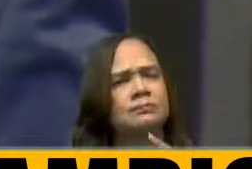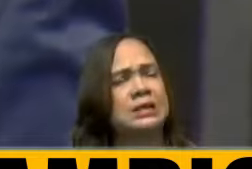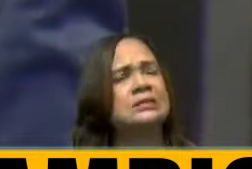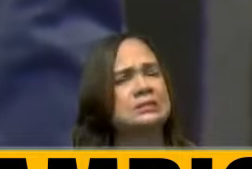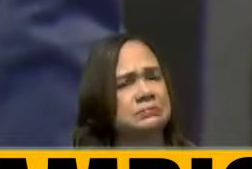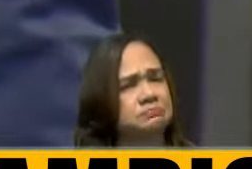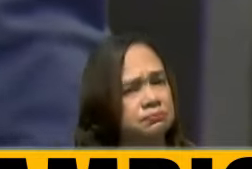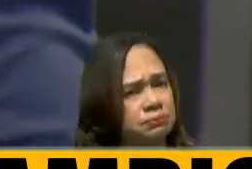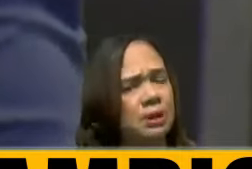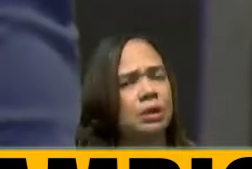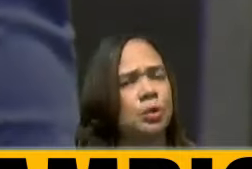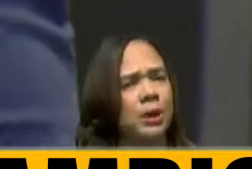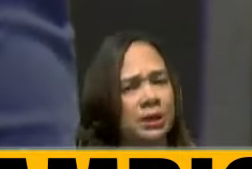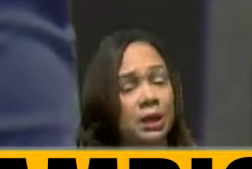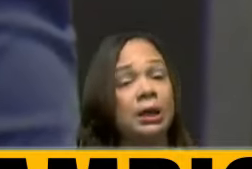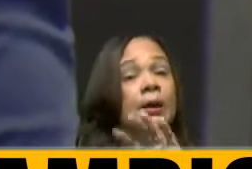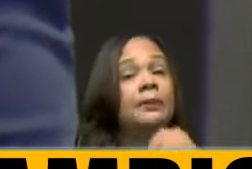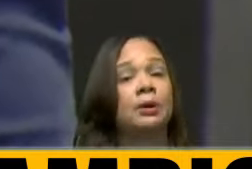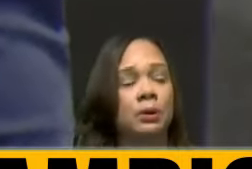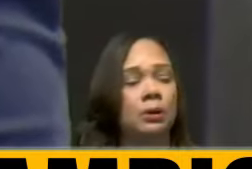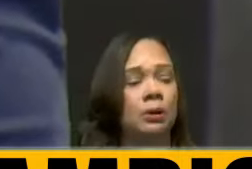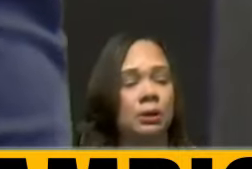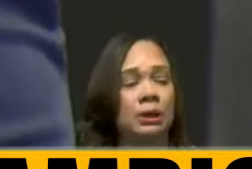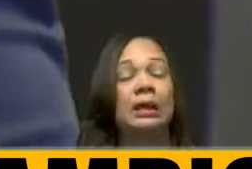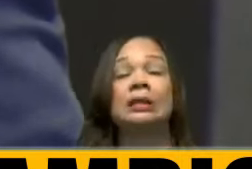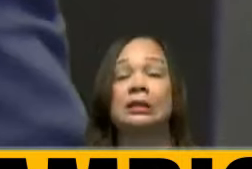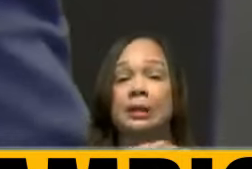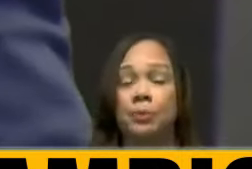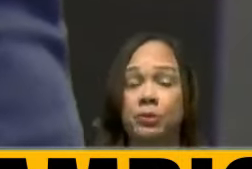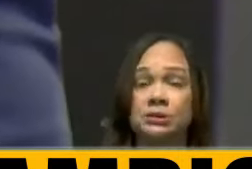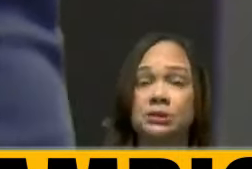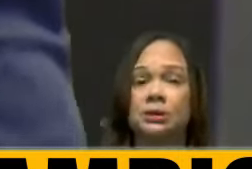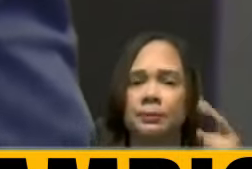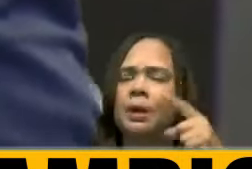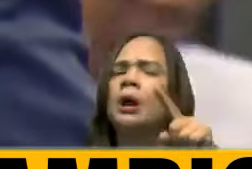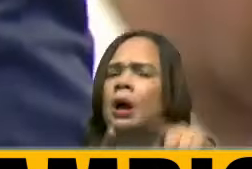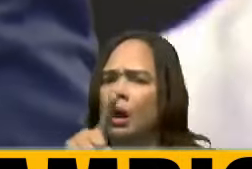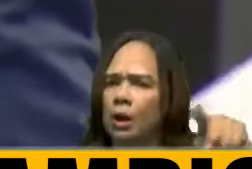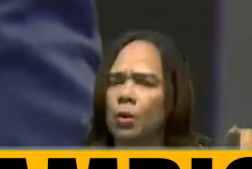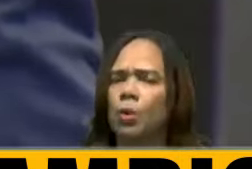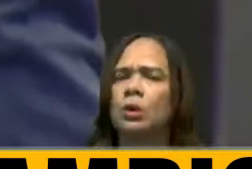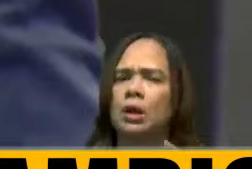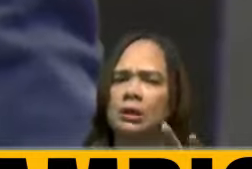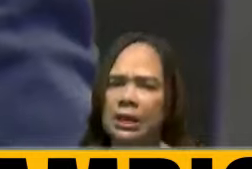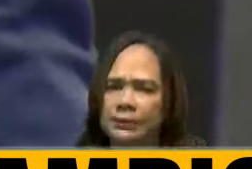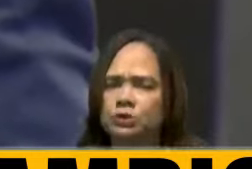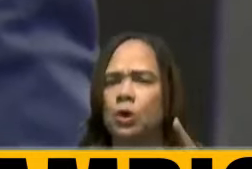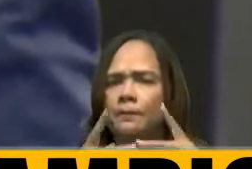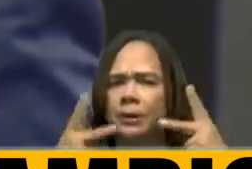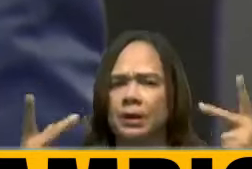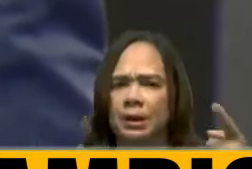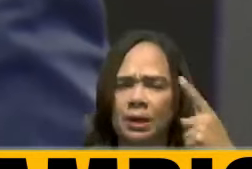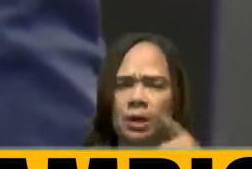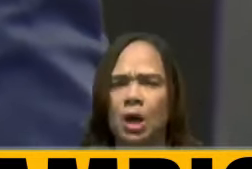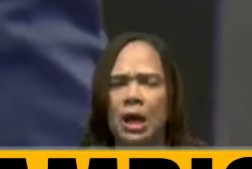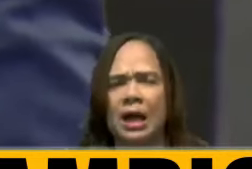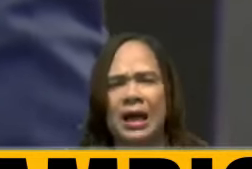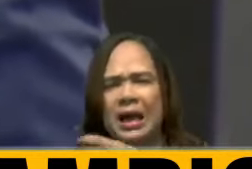democratizada la participación en la parte de la publicidad para algunos medios que quizás no han encasillado como